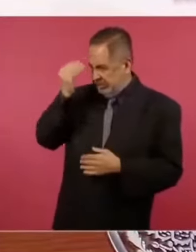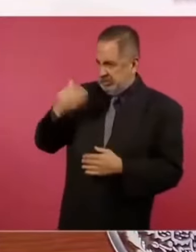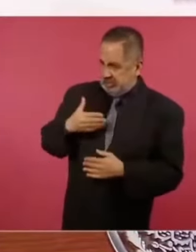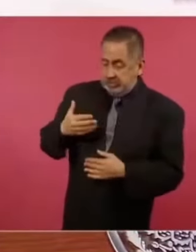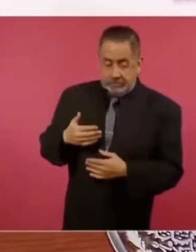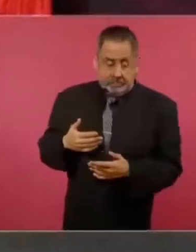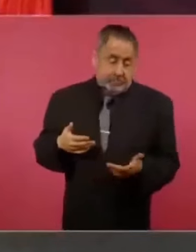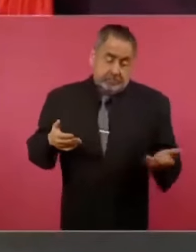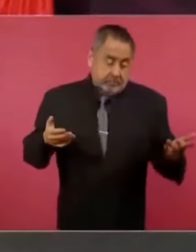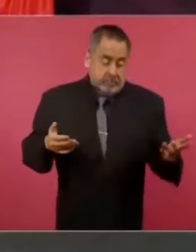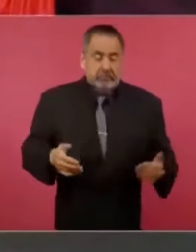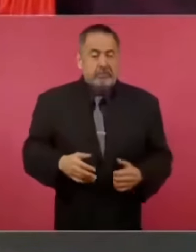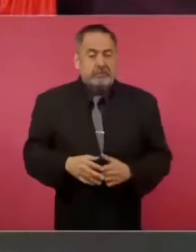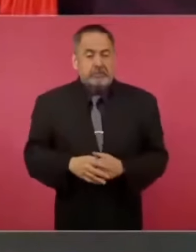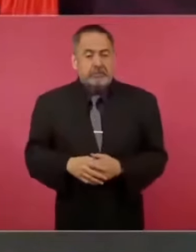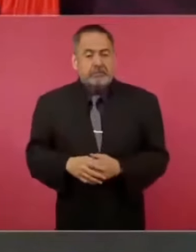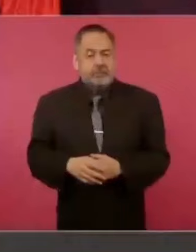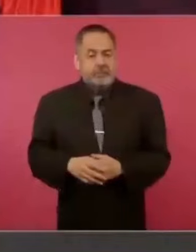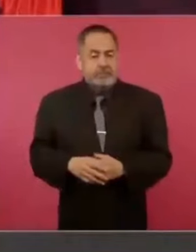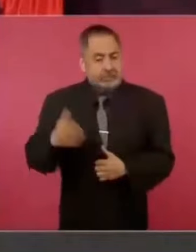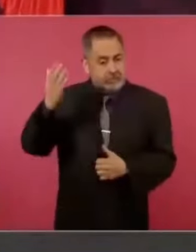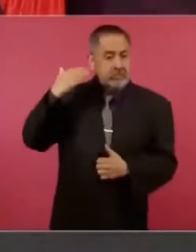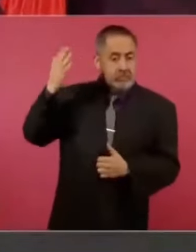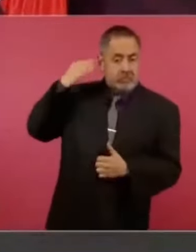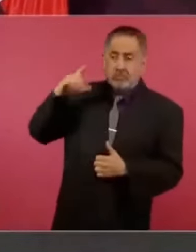apapachan en el